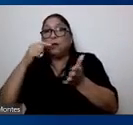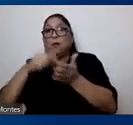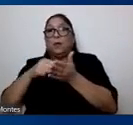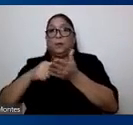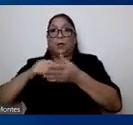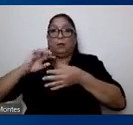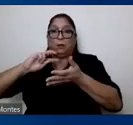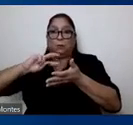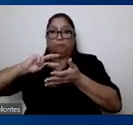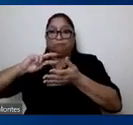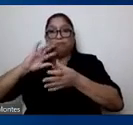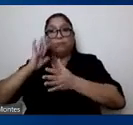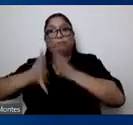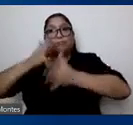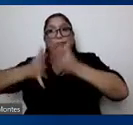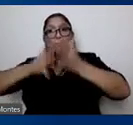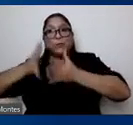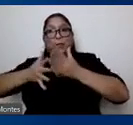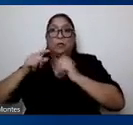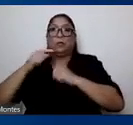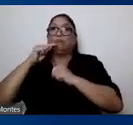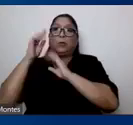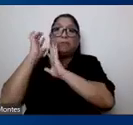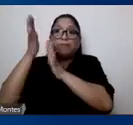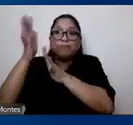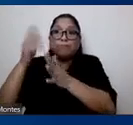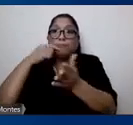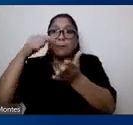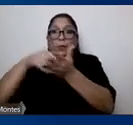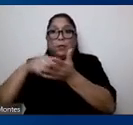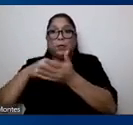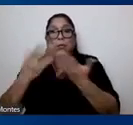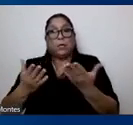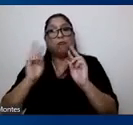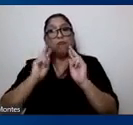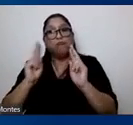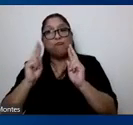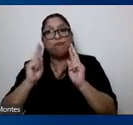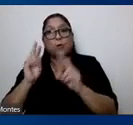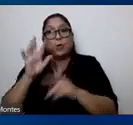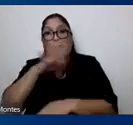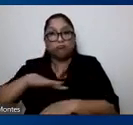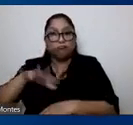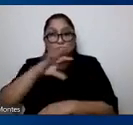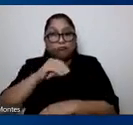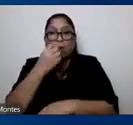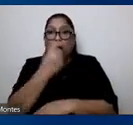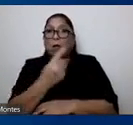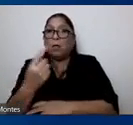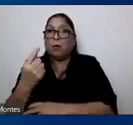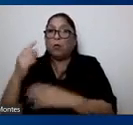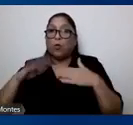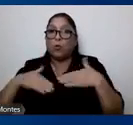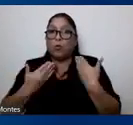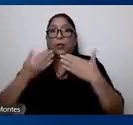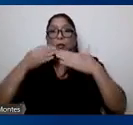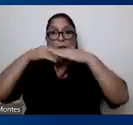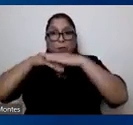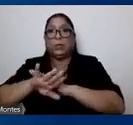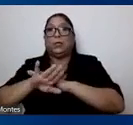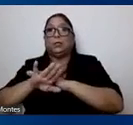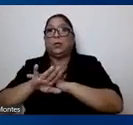traducción en lenguaje de señas del mensaje y esperemos que cada uno de ustedes puedan ingresar a